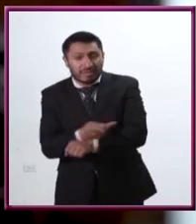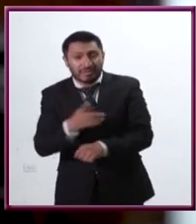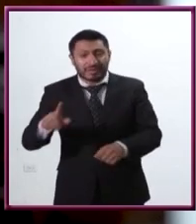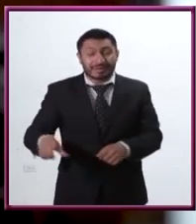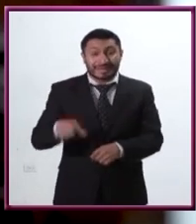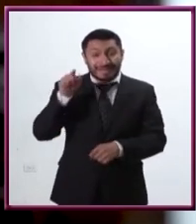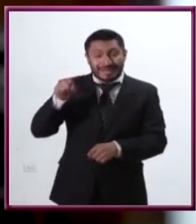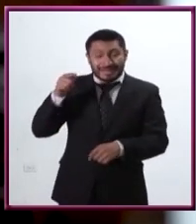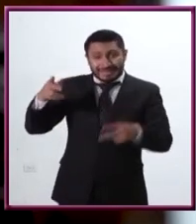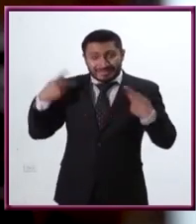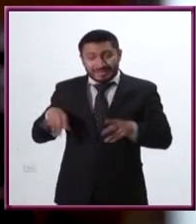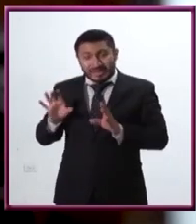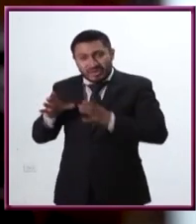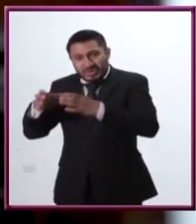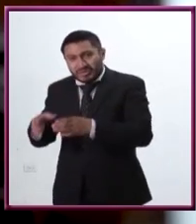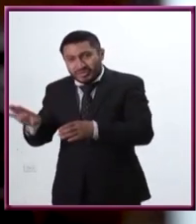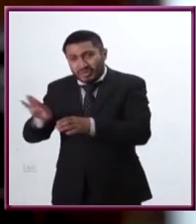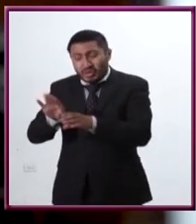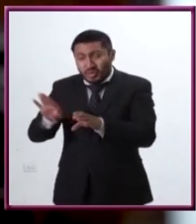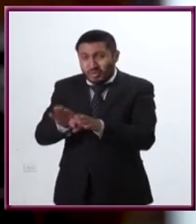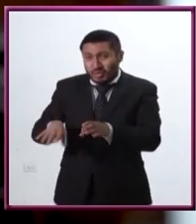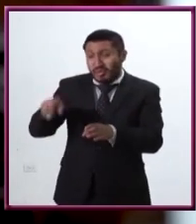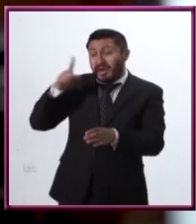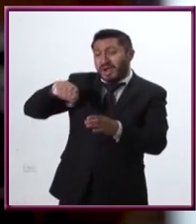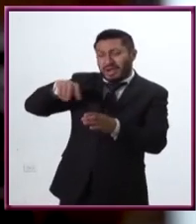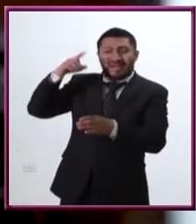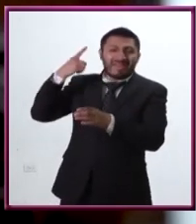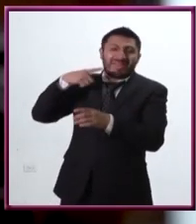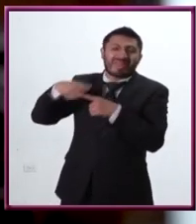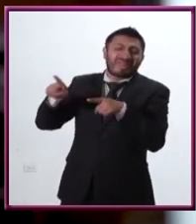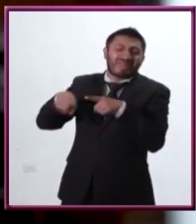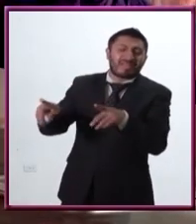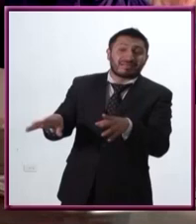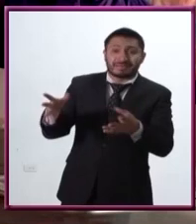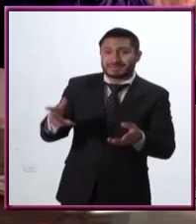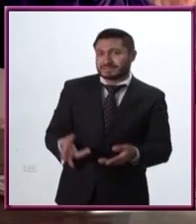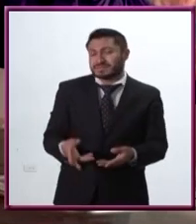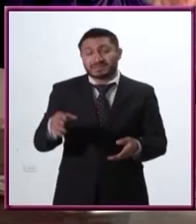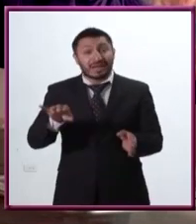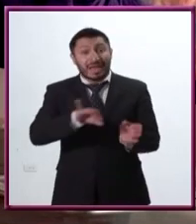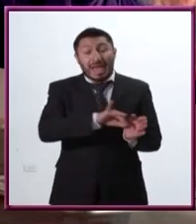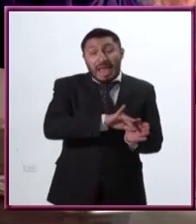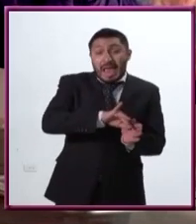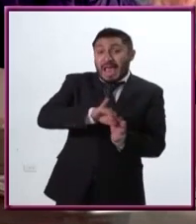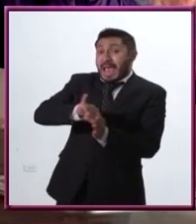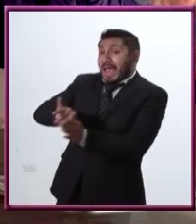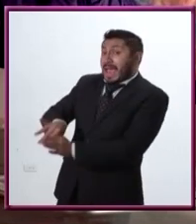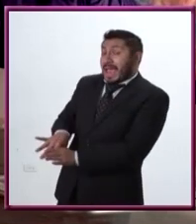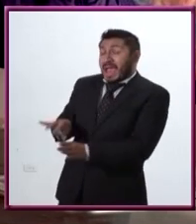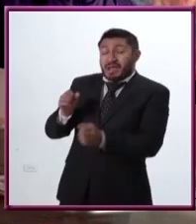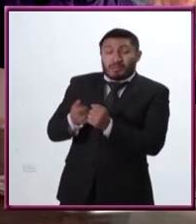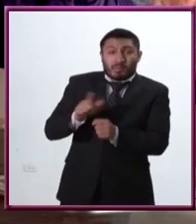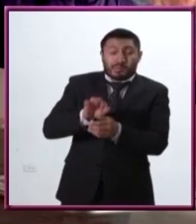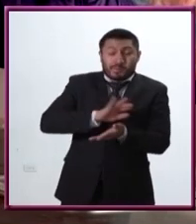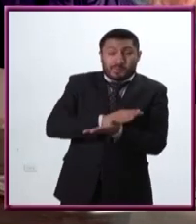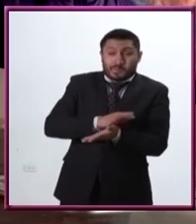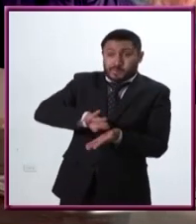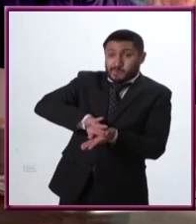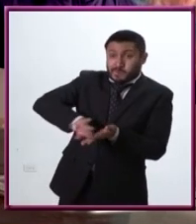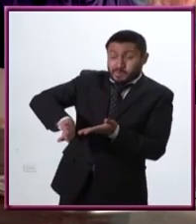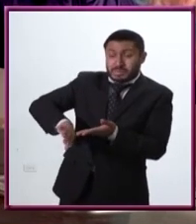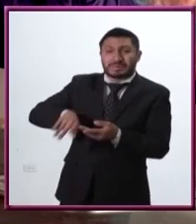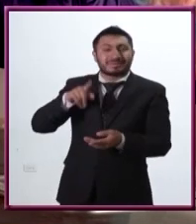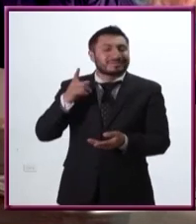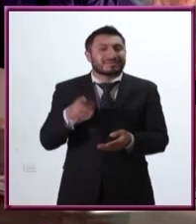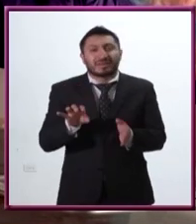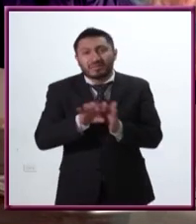traído invisibilizar a estas personas que consideramos diferentes? Una exclusión social bestial en todos los aspectos, ¿no?